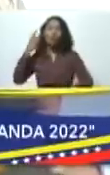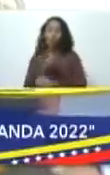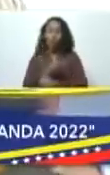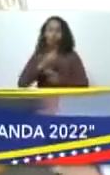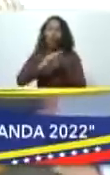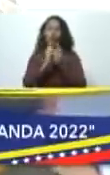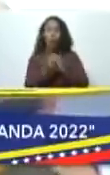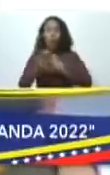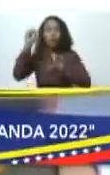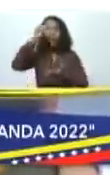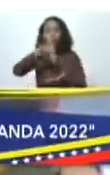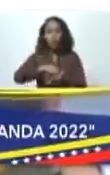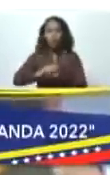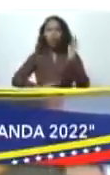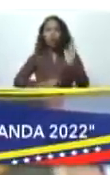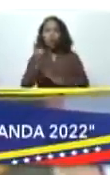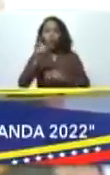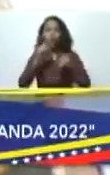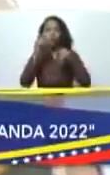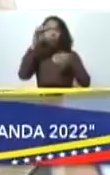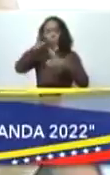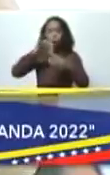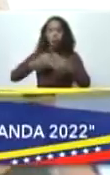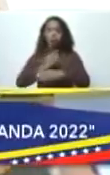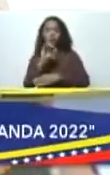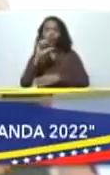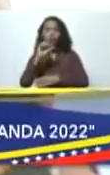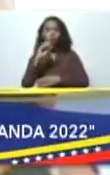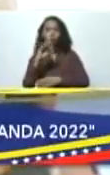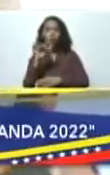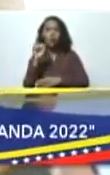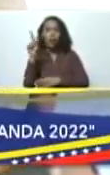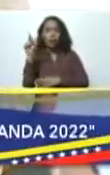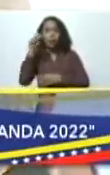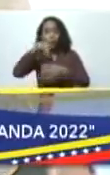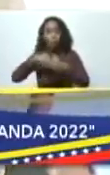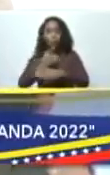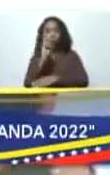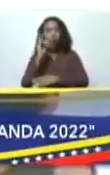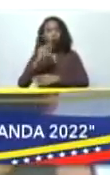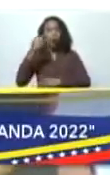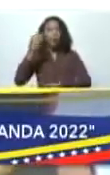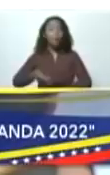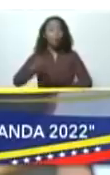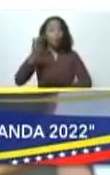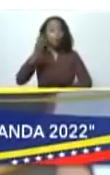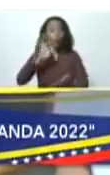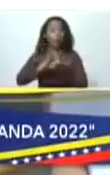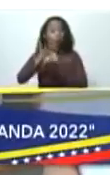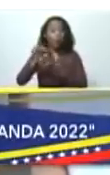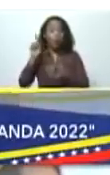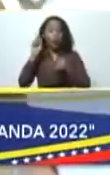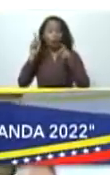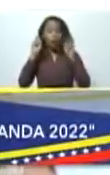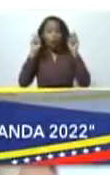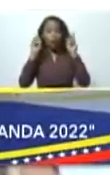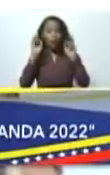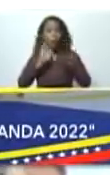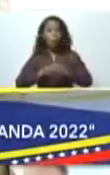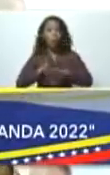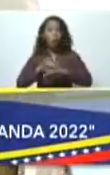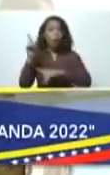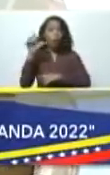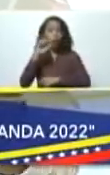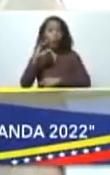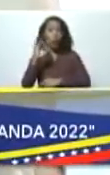en el epicentro del desarrollo del cultivo de la soya en el país, un cultivo altamente estratégico para este sector. Porque bueno, de la soya